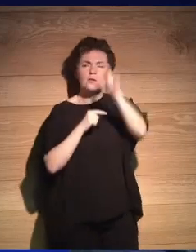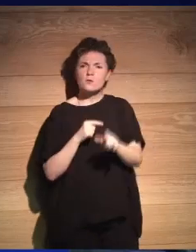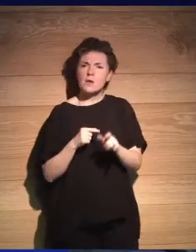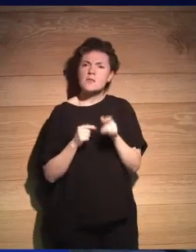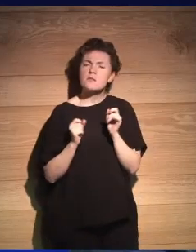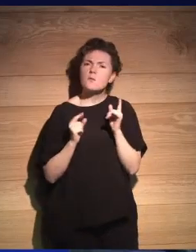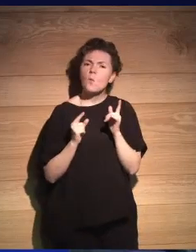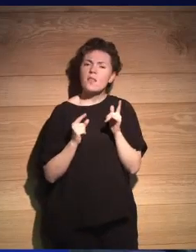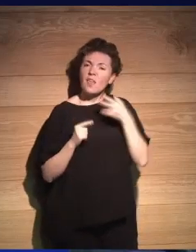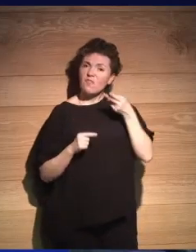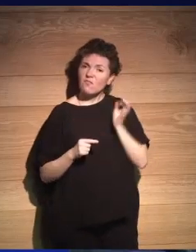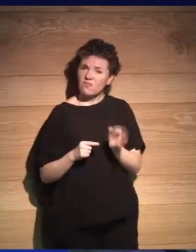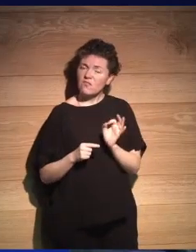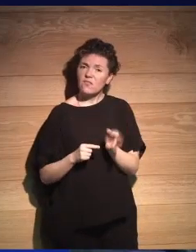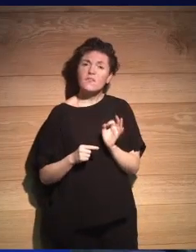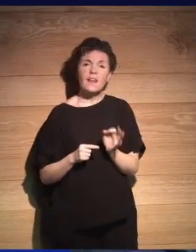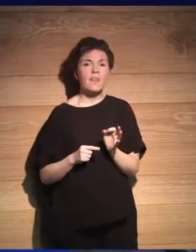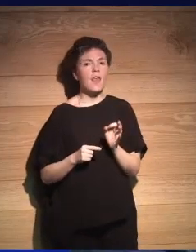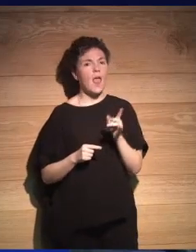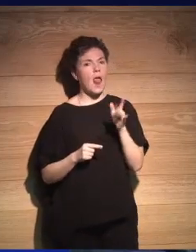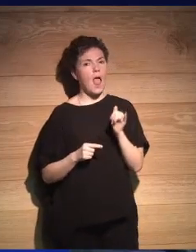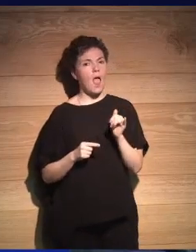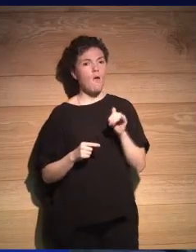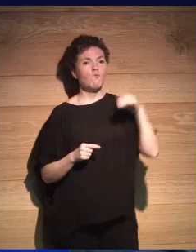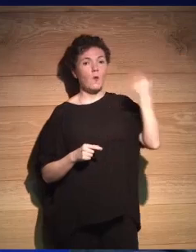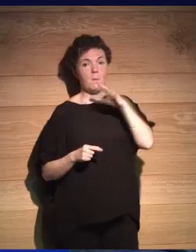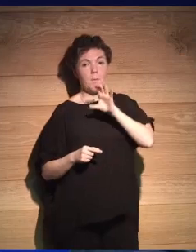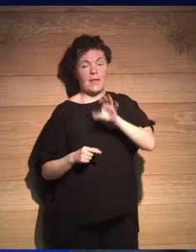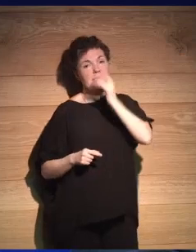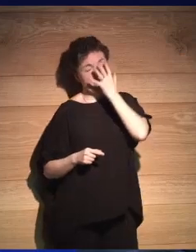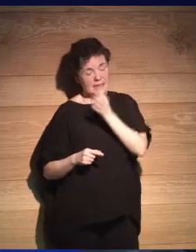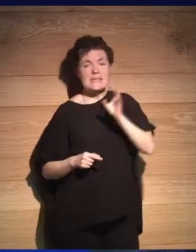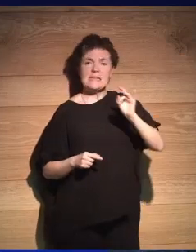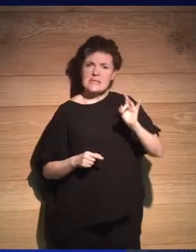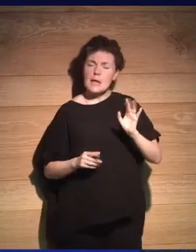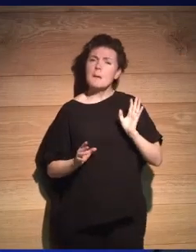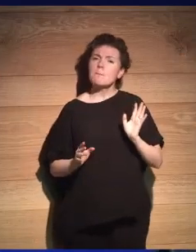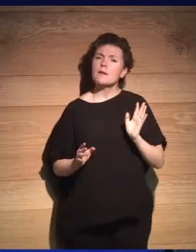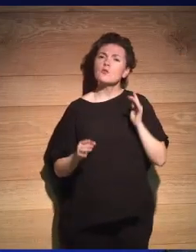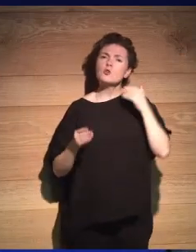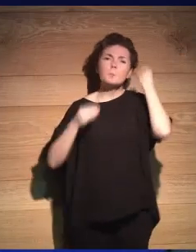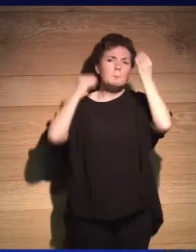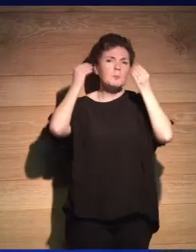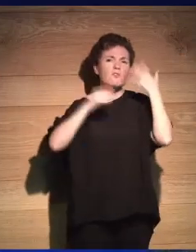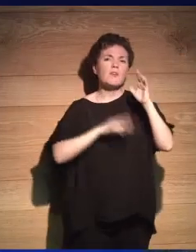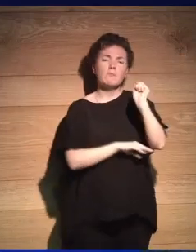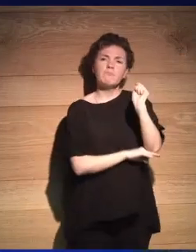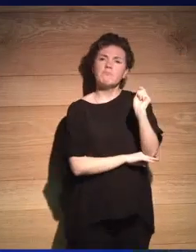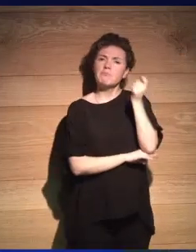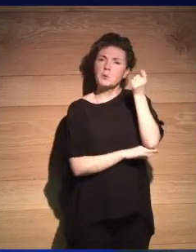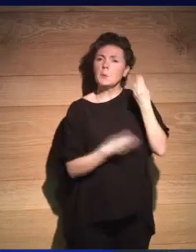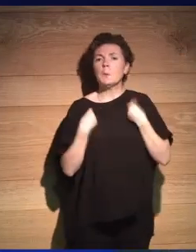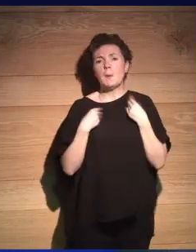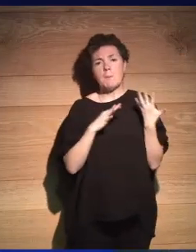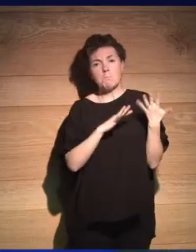personalidad que era la que verdaderamente él tenía fuera de su patria, triste, pero bueno, creo que logró tener una